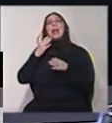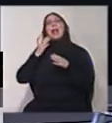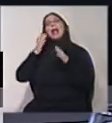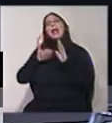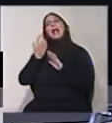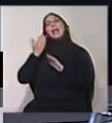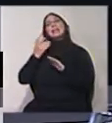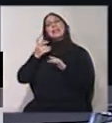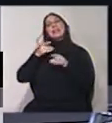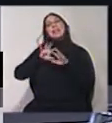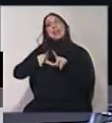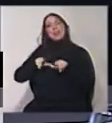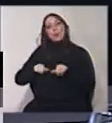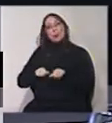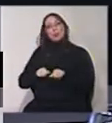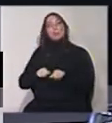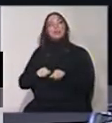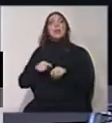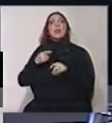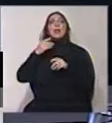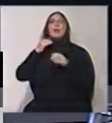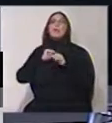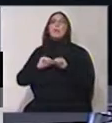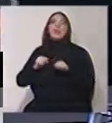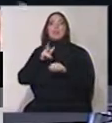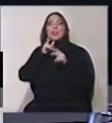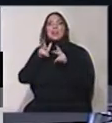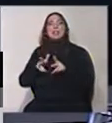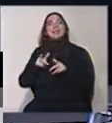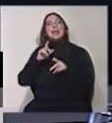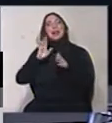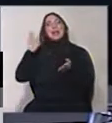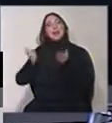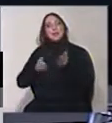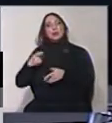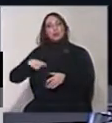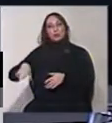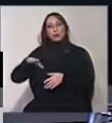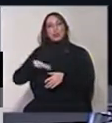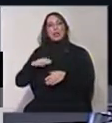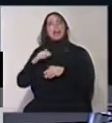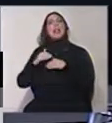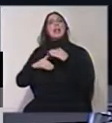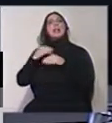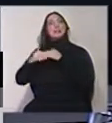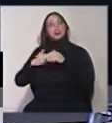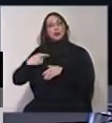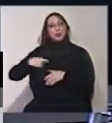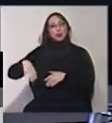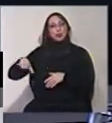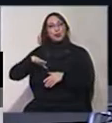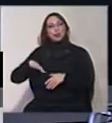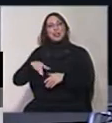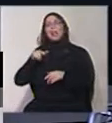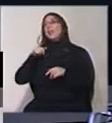de delincuentes. Entonces, las políticas sociales no es para decir, bueno, reprimimos pero hacemos políticas sociales. No, el desarrollo de las políticas sociales es